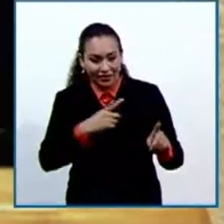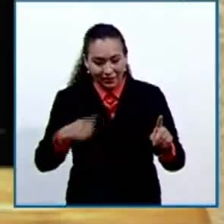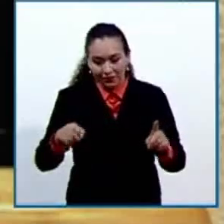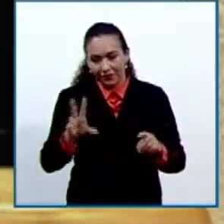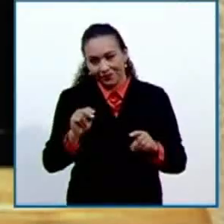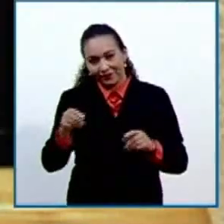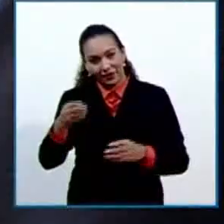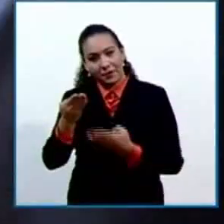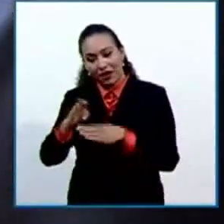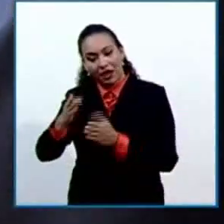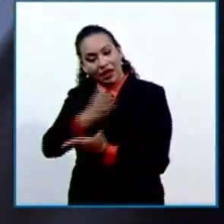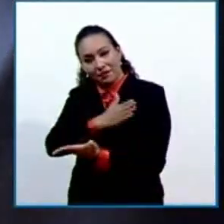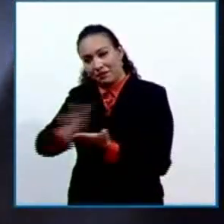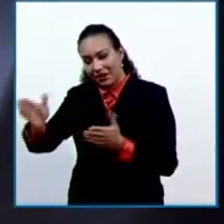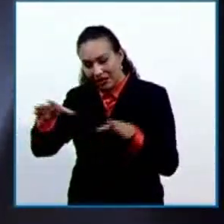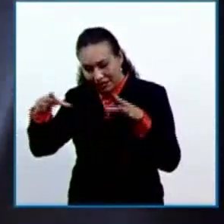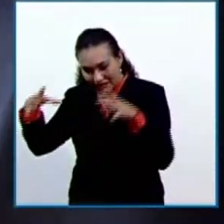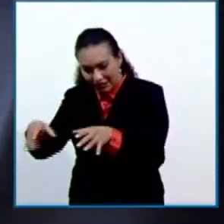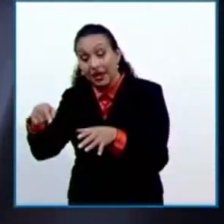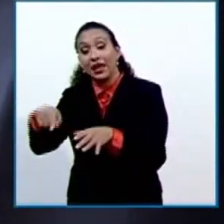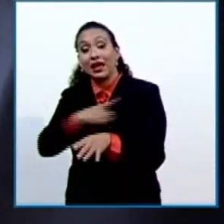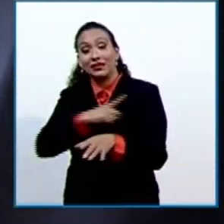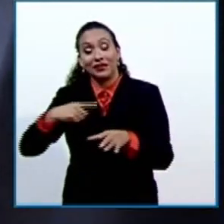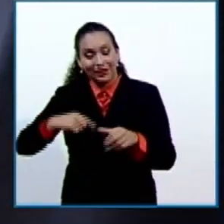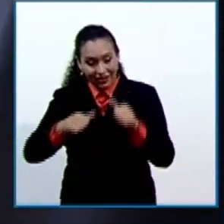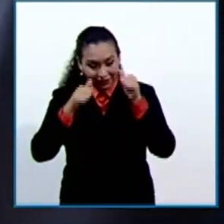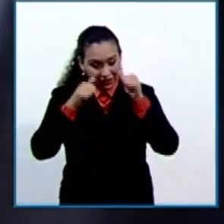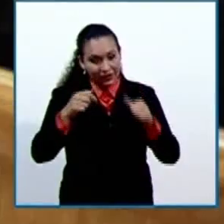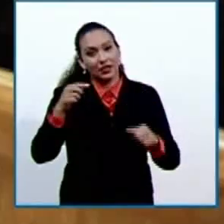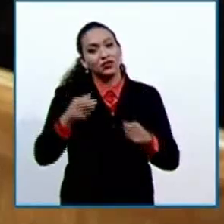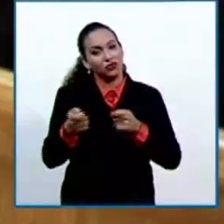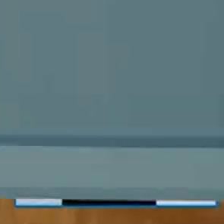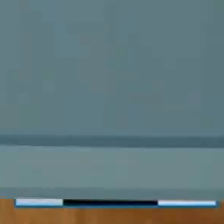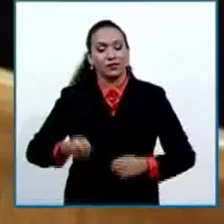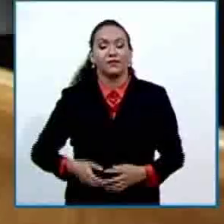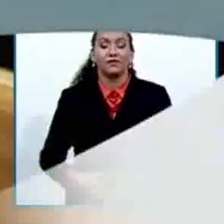y por ende es aquella la que debe prevalecer.